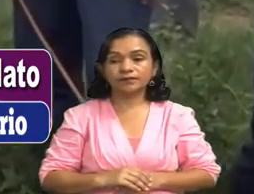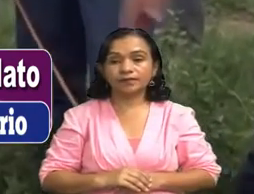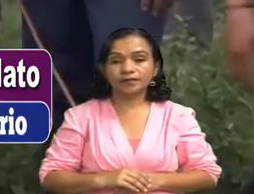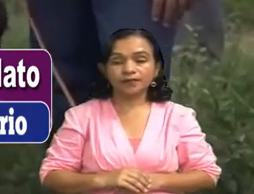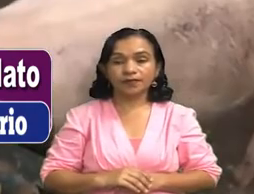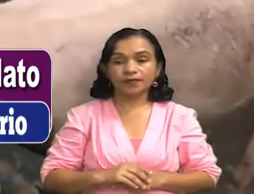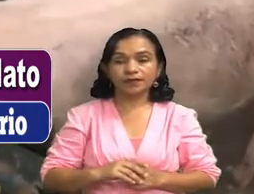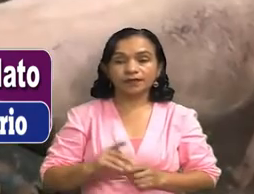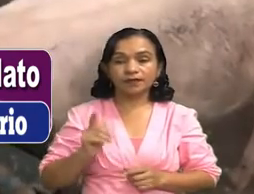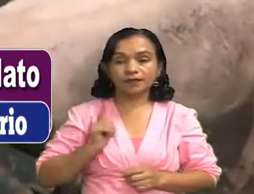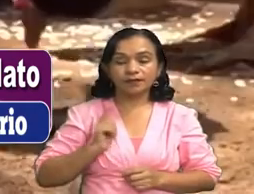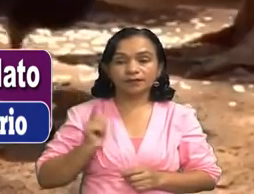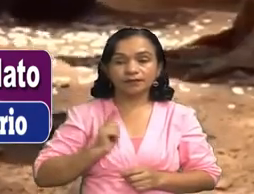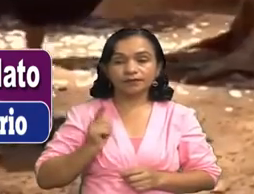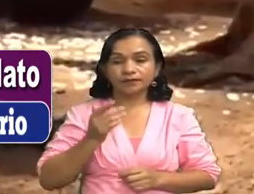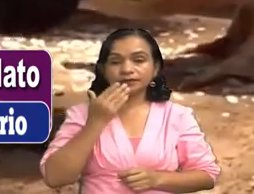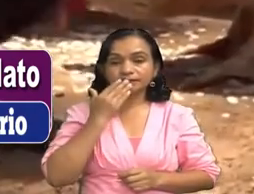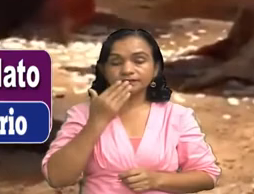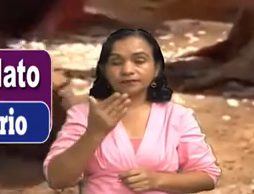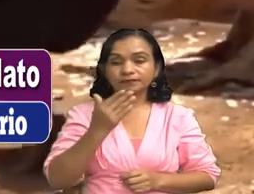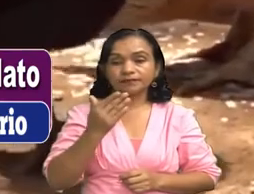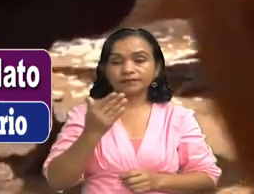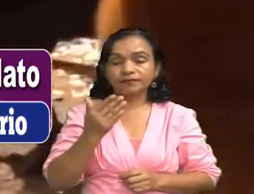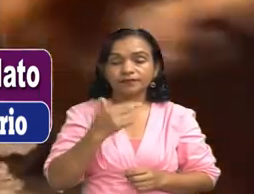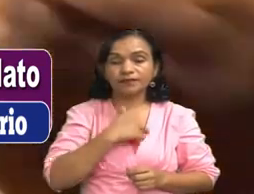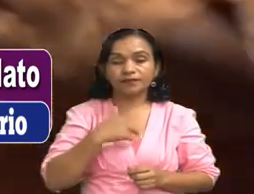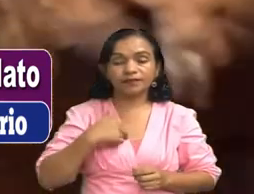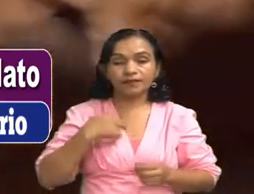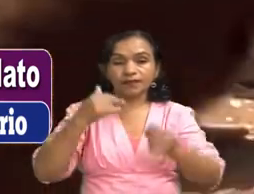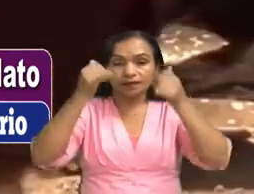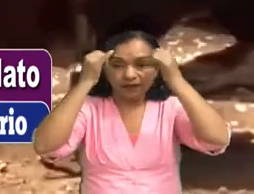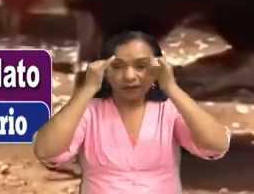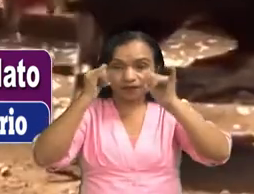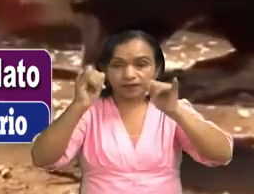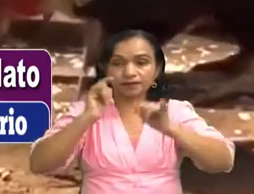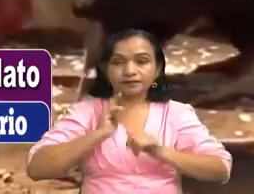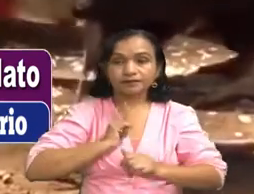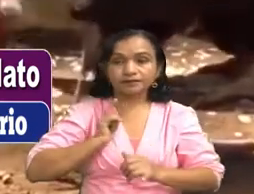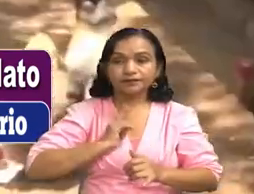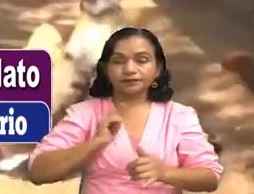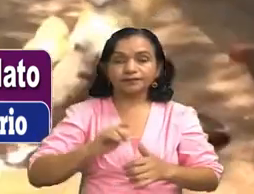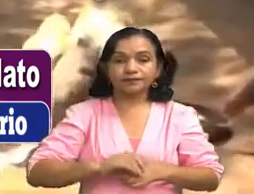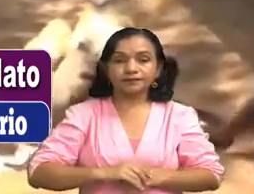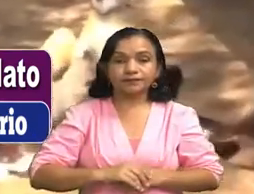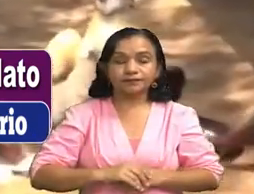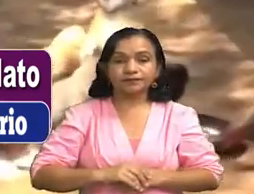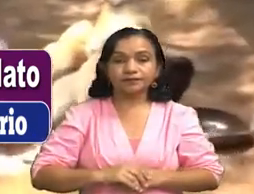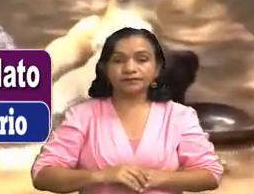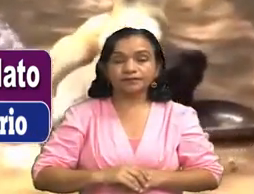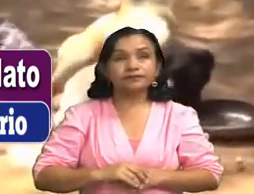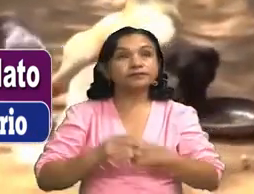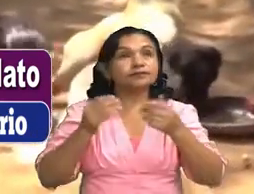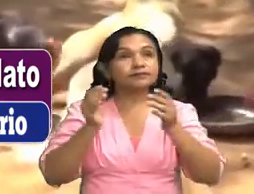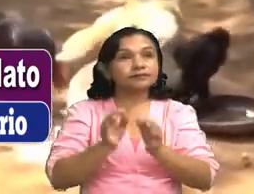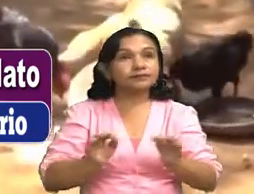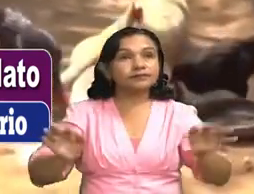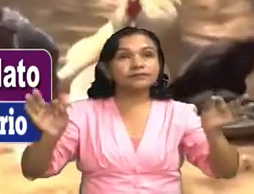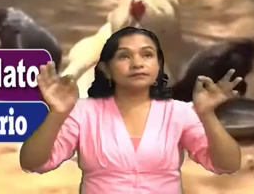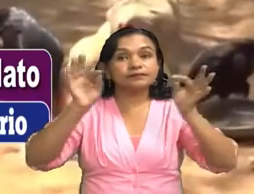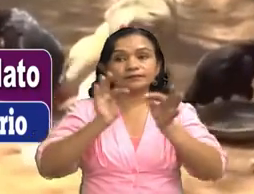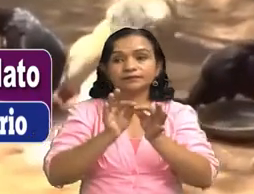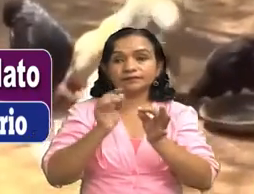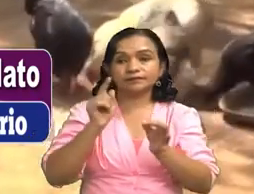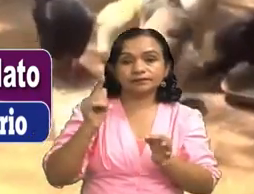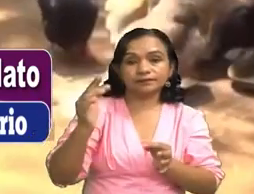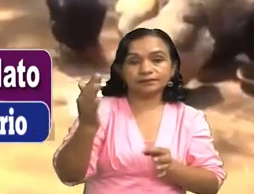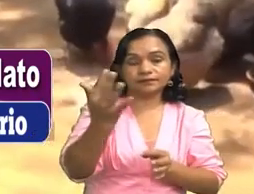lo que ha garantizado, ¿no? La calidad de la, y la sanidad del hato ganadero. Fíjate que hay una cosa, ¿sí, sí?, interesante para